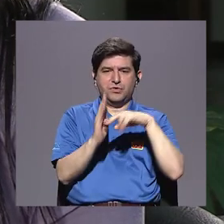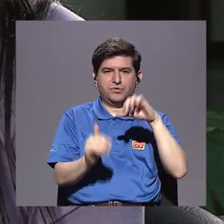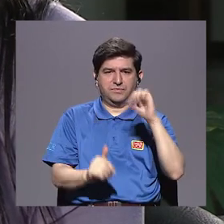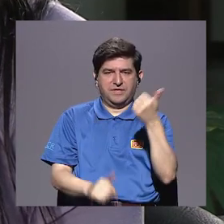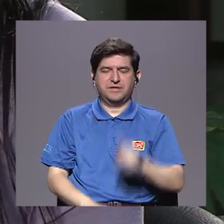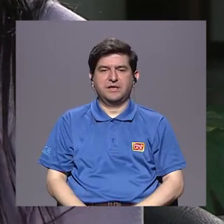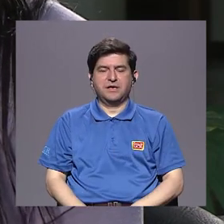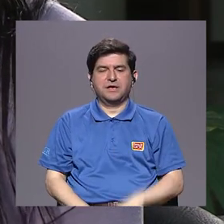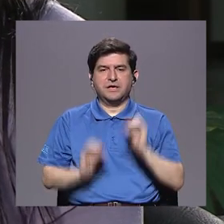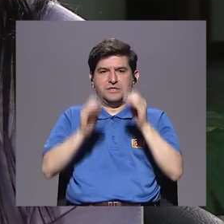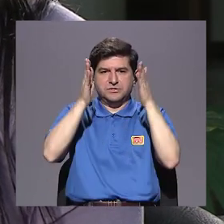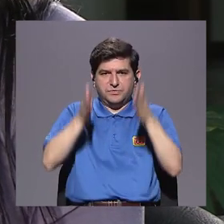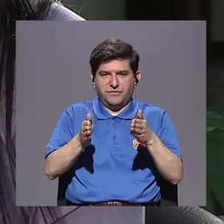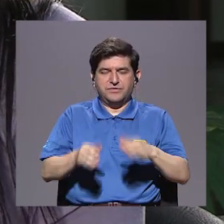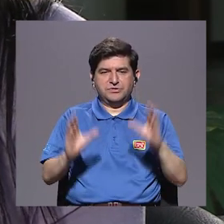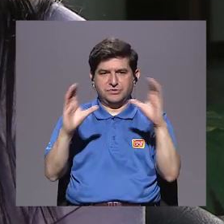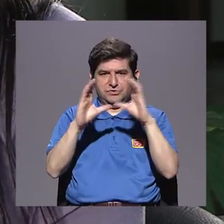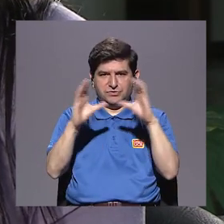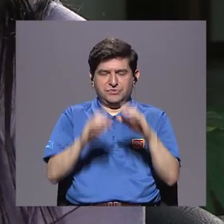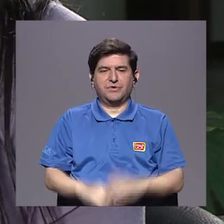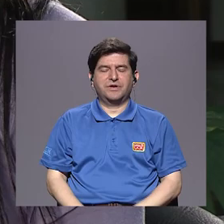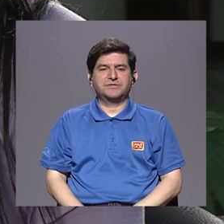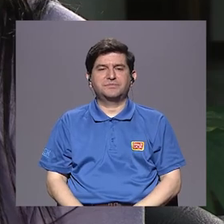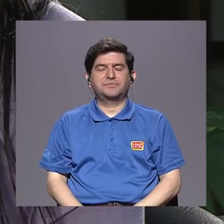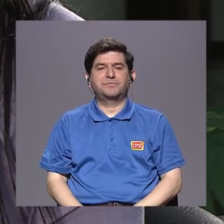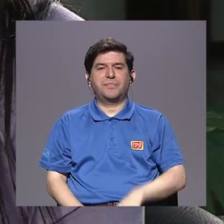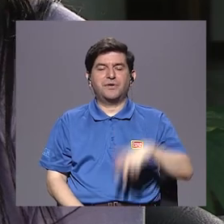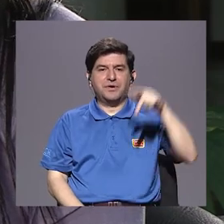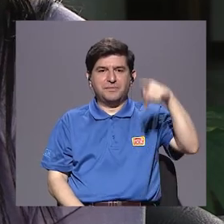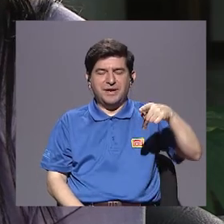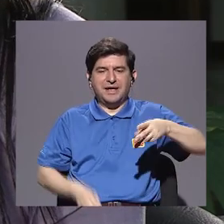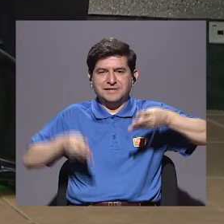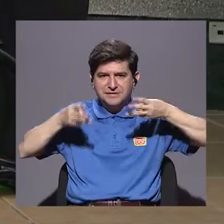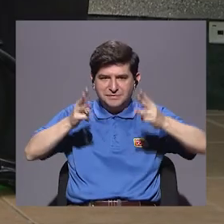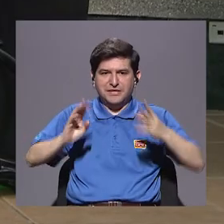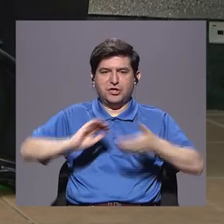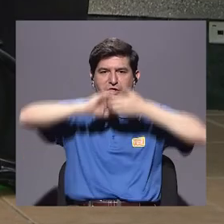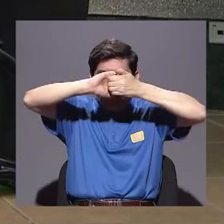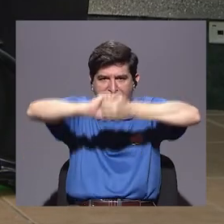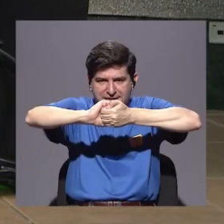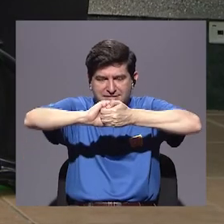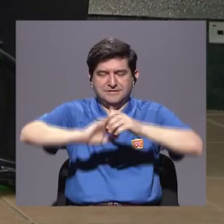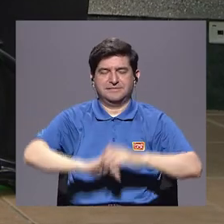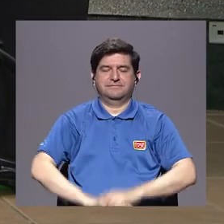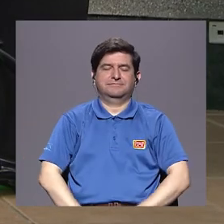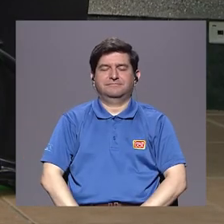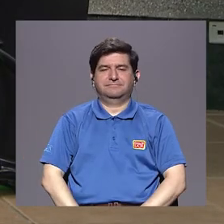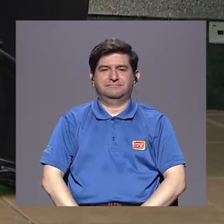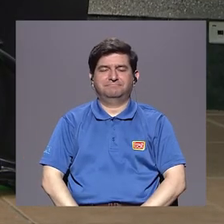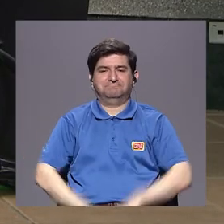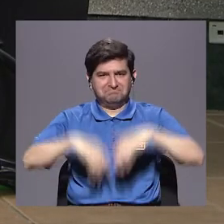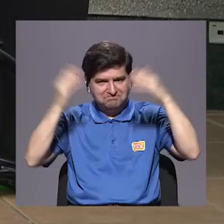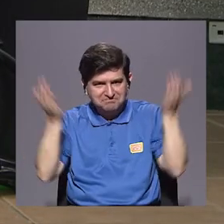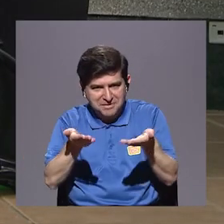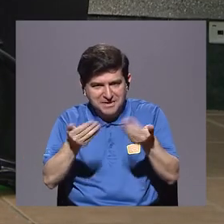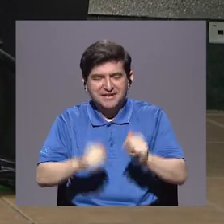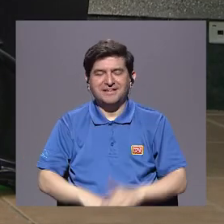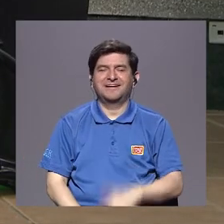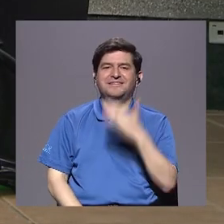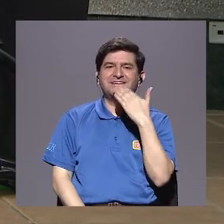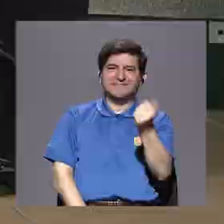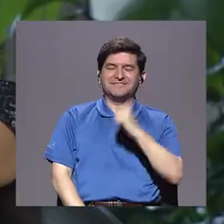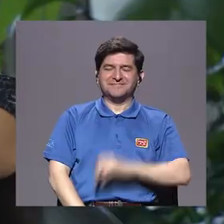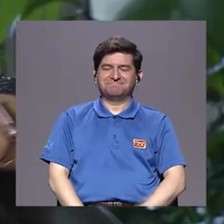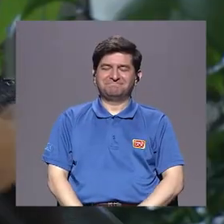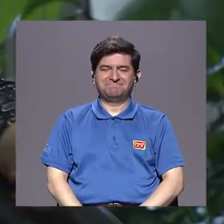con profesoras certificadas por el Pilates Method Alliance. Bienvenida, profesora.